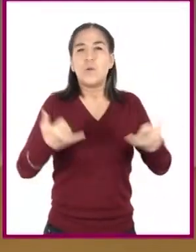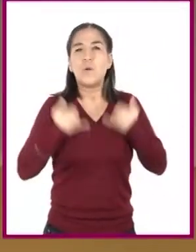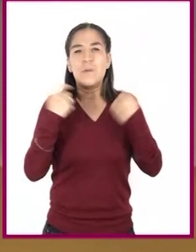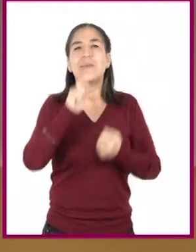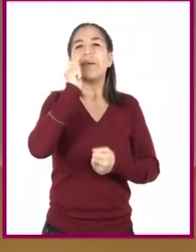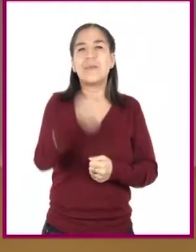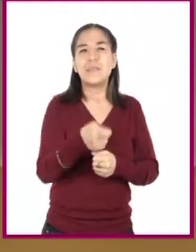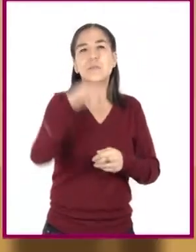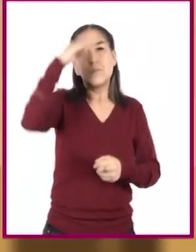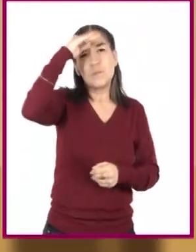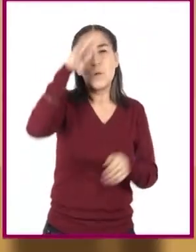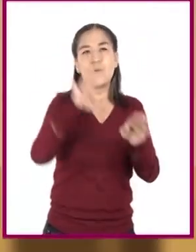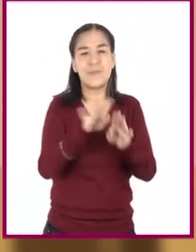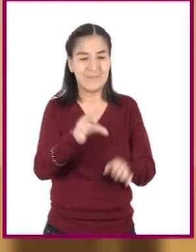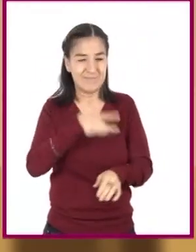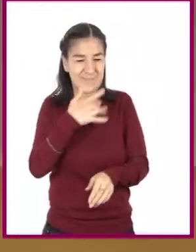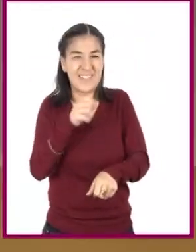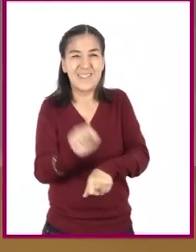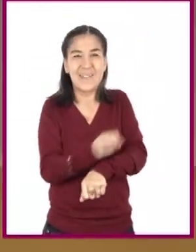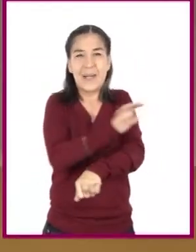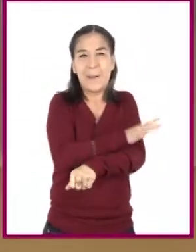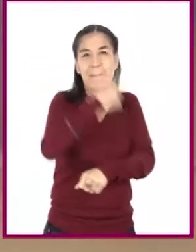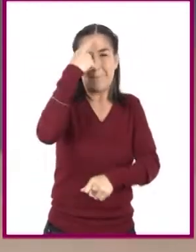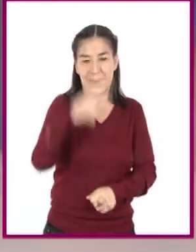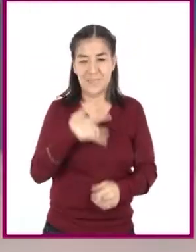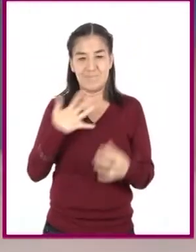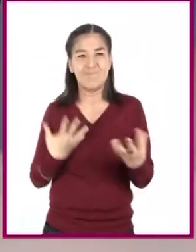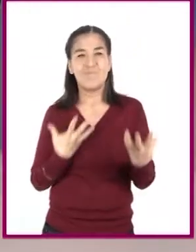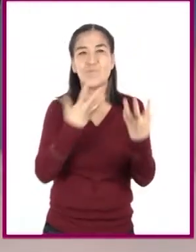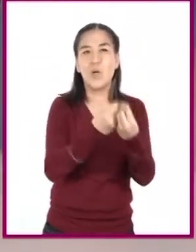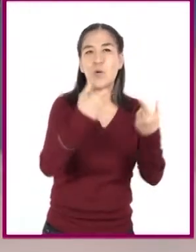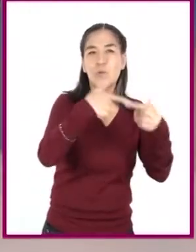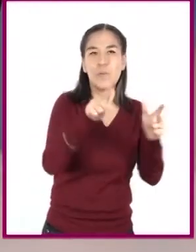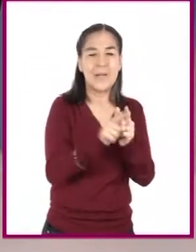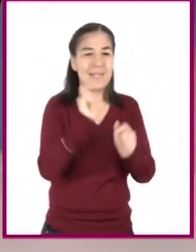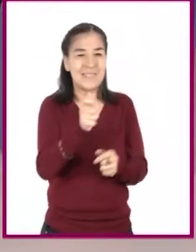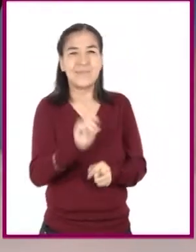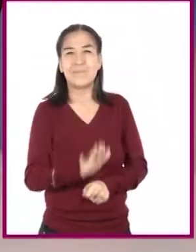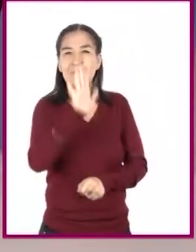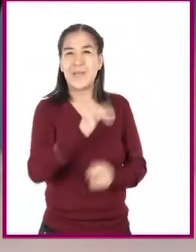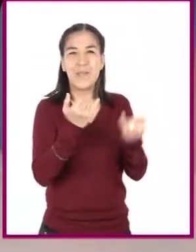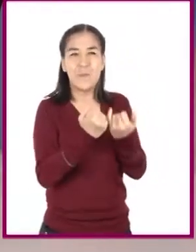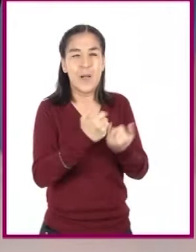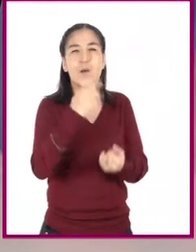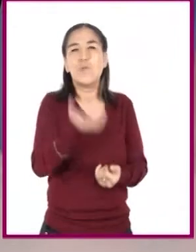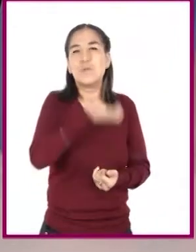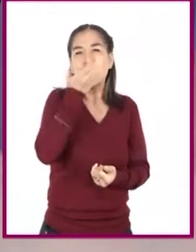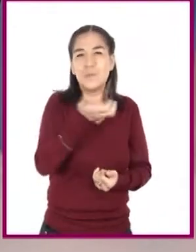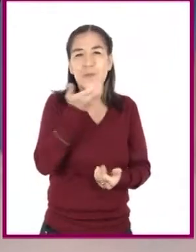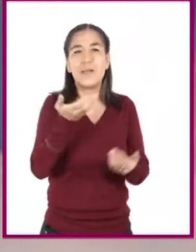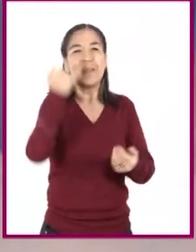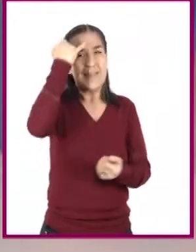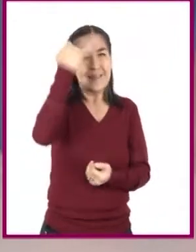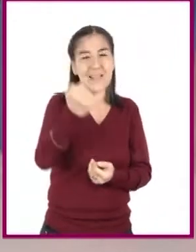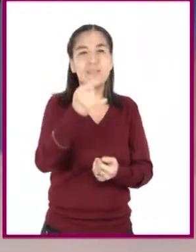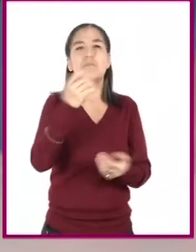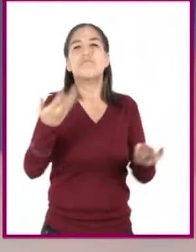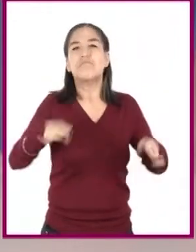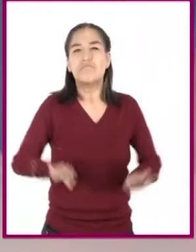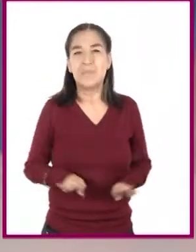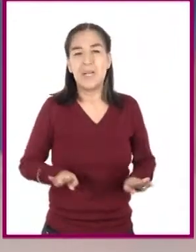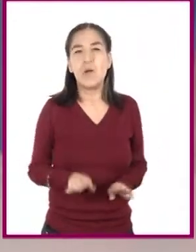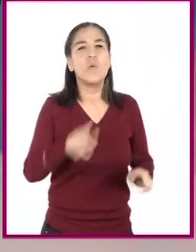la existencia de una sensación de pertenencia a un grupo con características, costumbres, ideas y